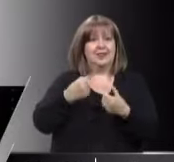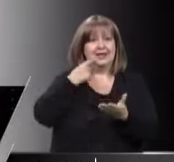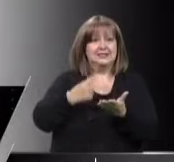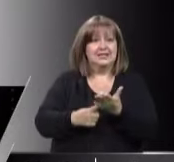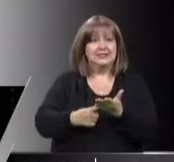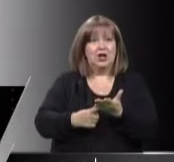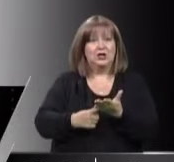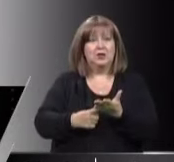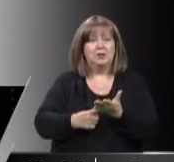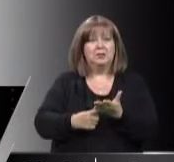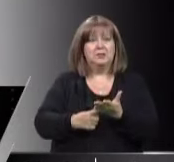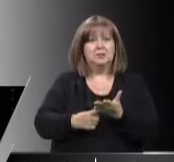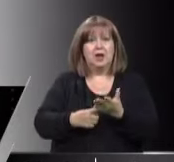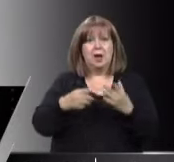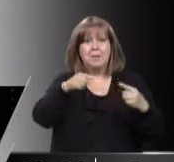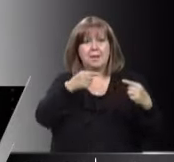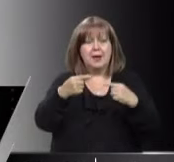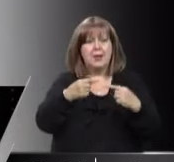esto es incomprensible